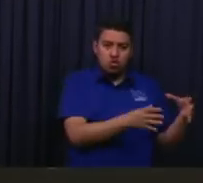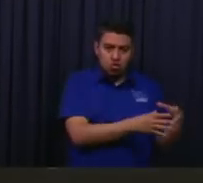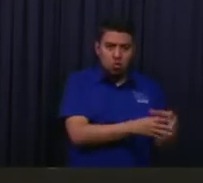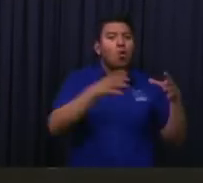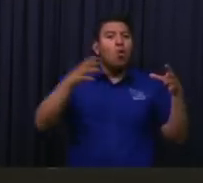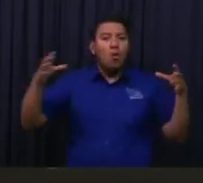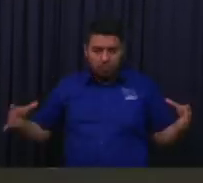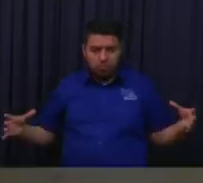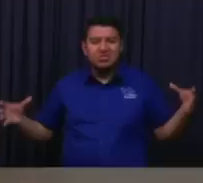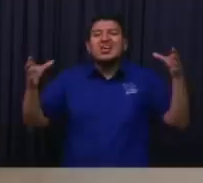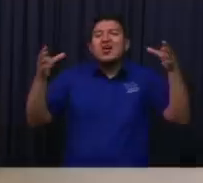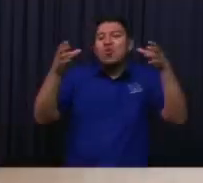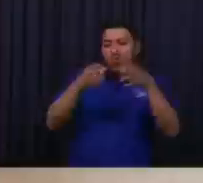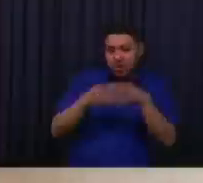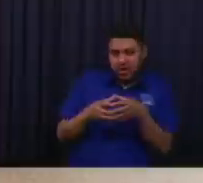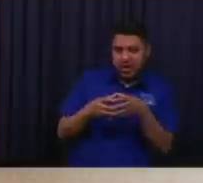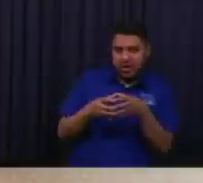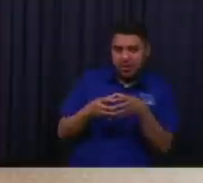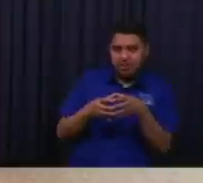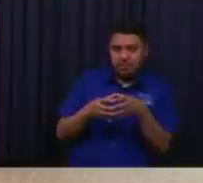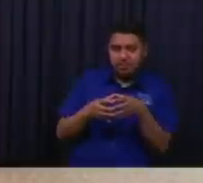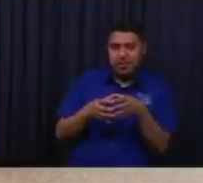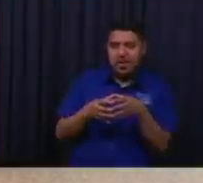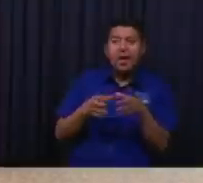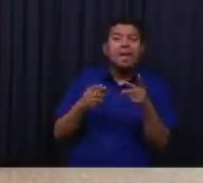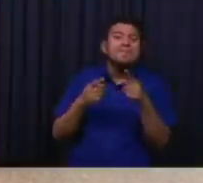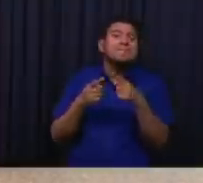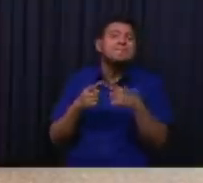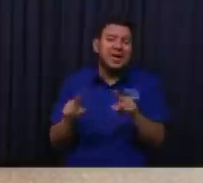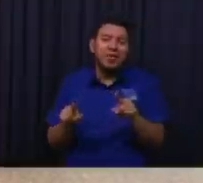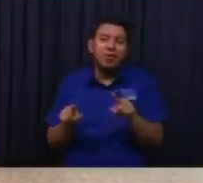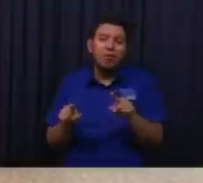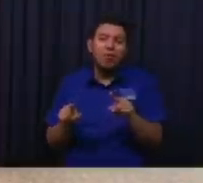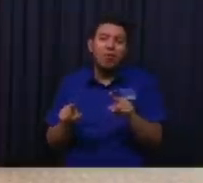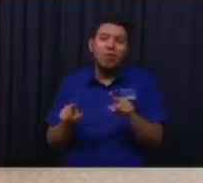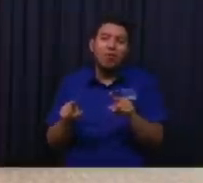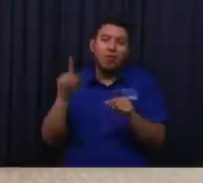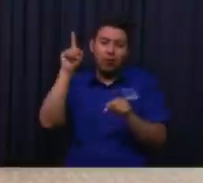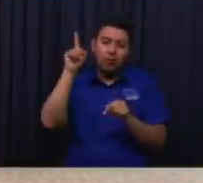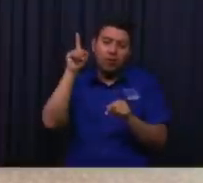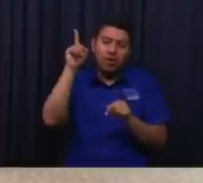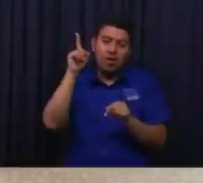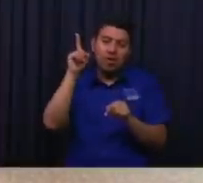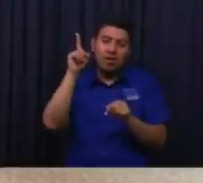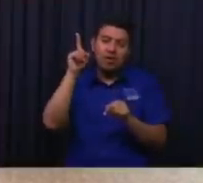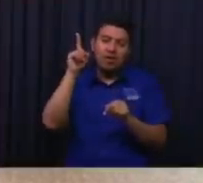perfecta. Aleluya, hermano, mire pues. Yo creo que ninguno de los que estamos